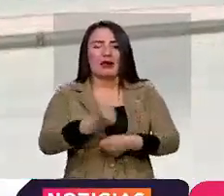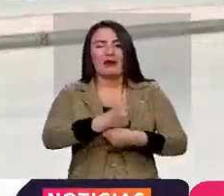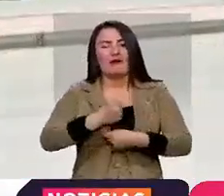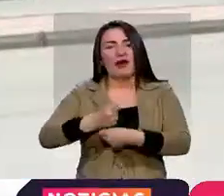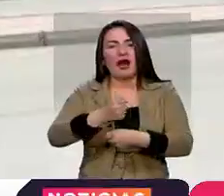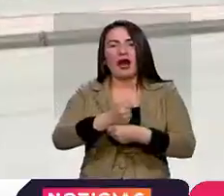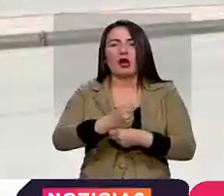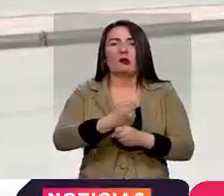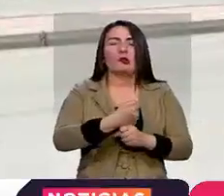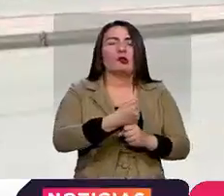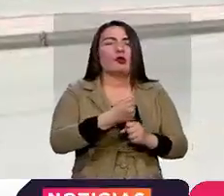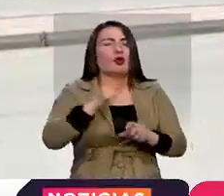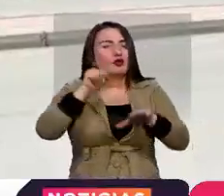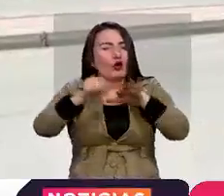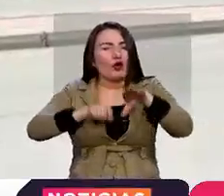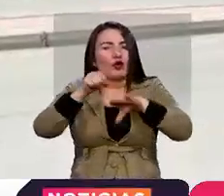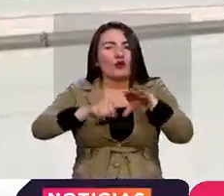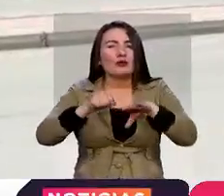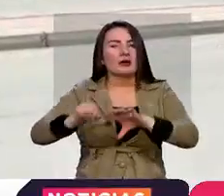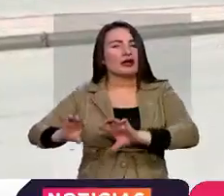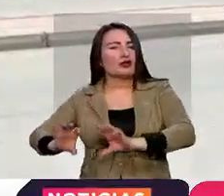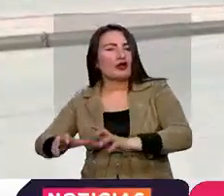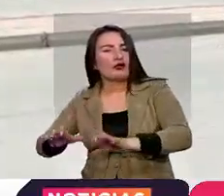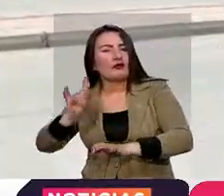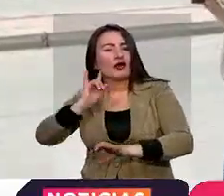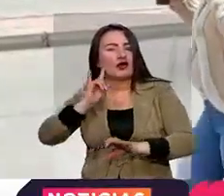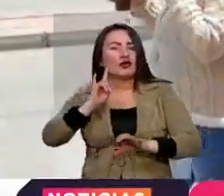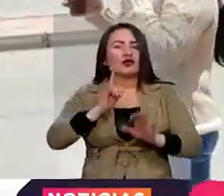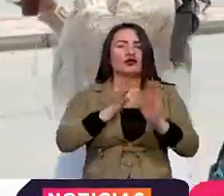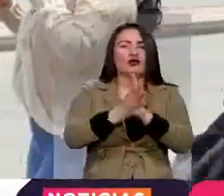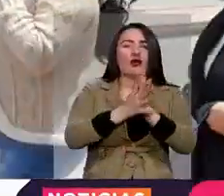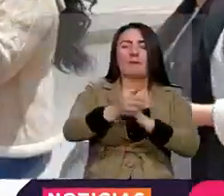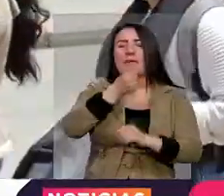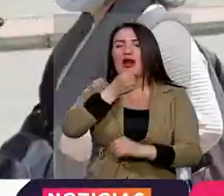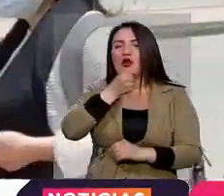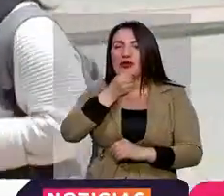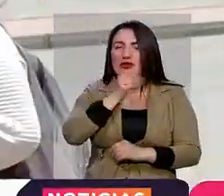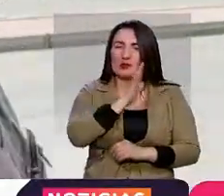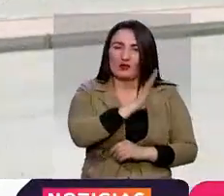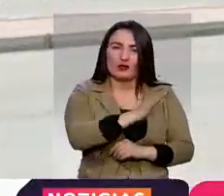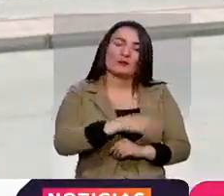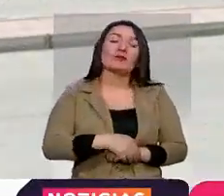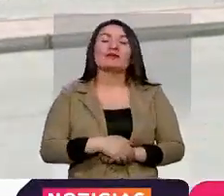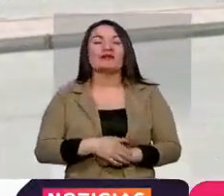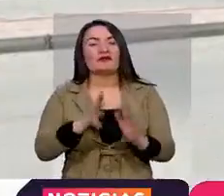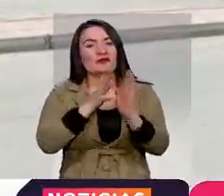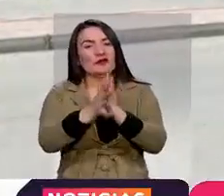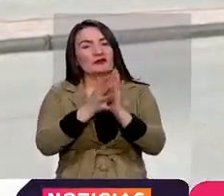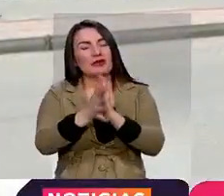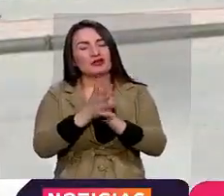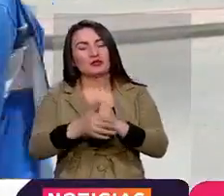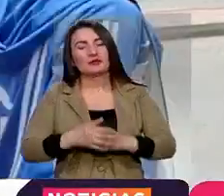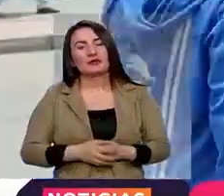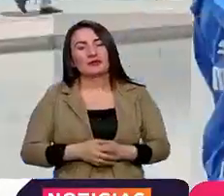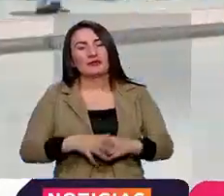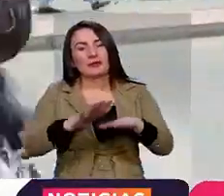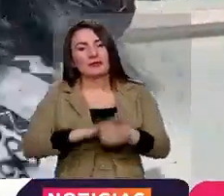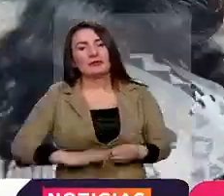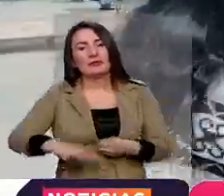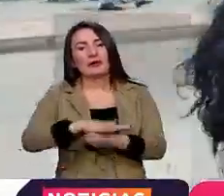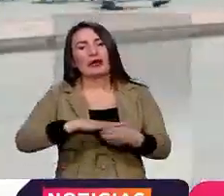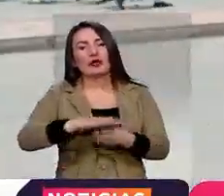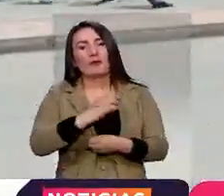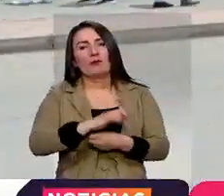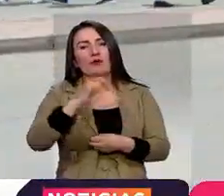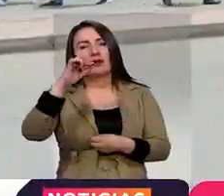documentales radiofónicos y notas periodísticas estás toda la información desde el barrio porvenir